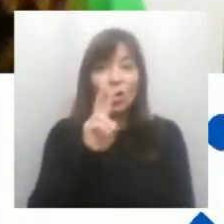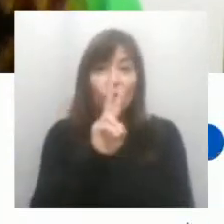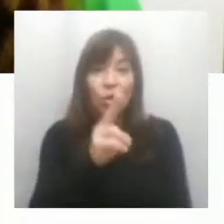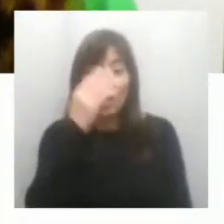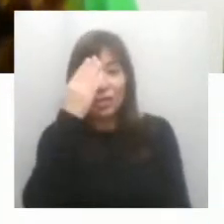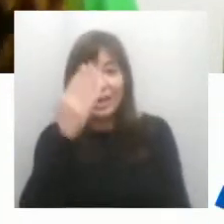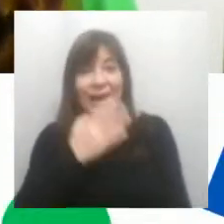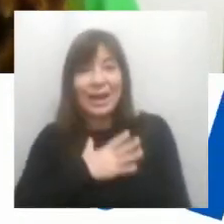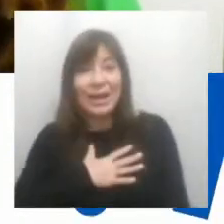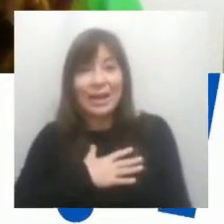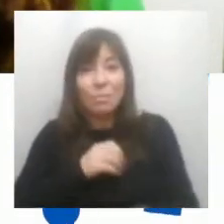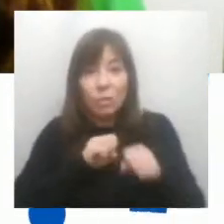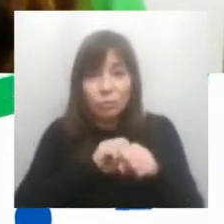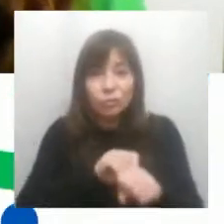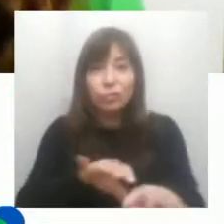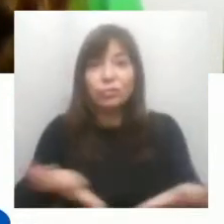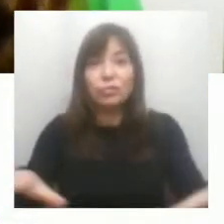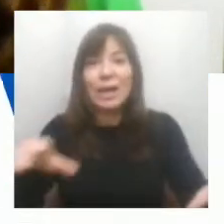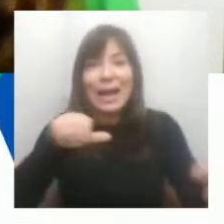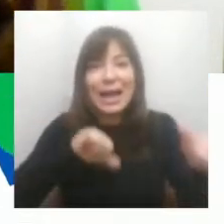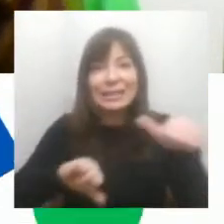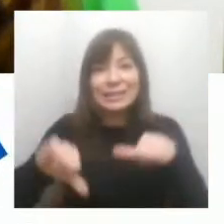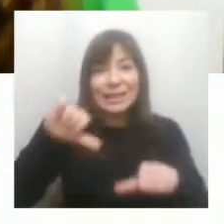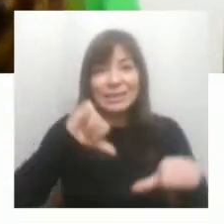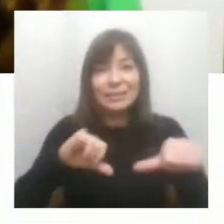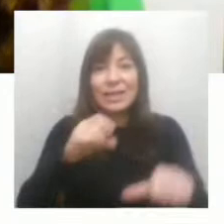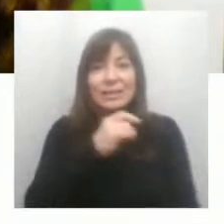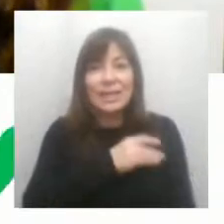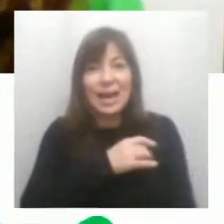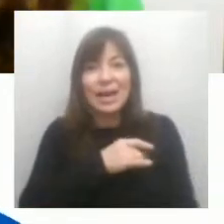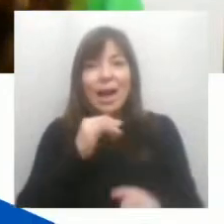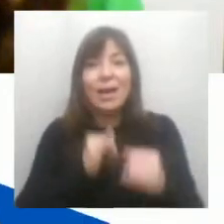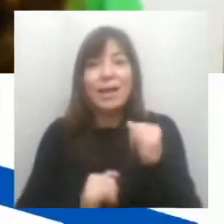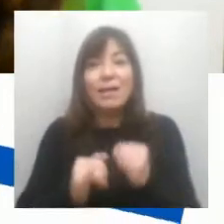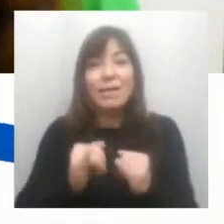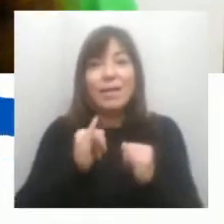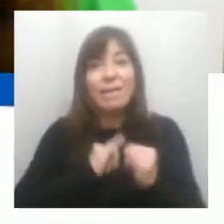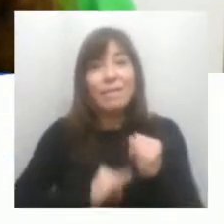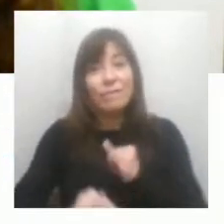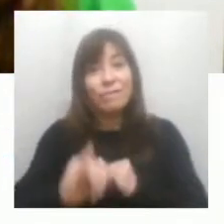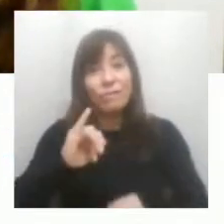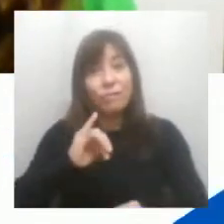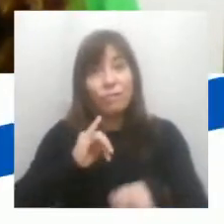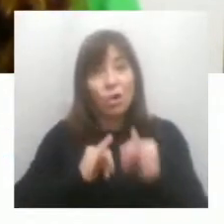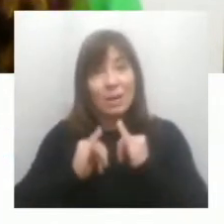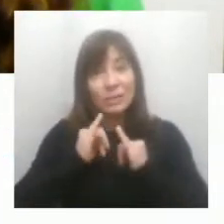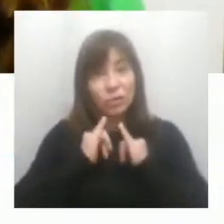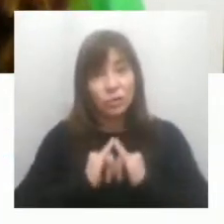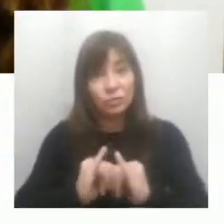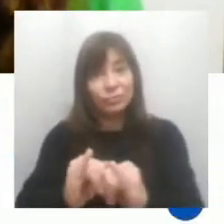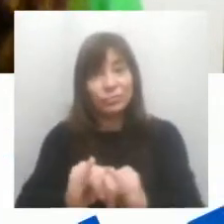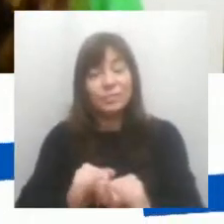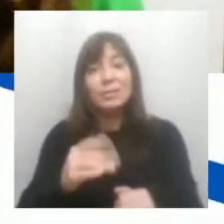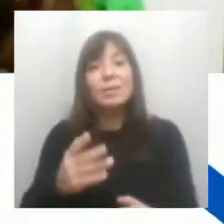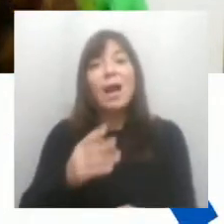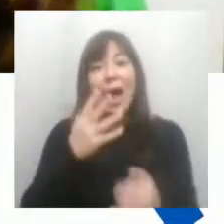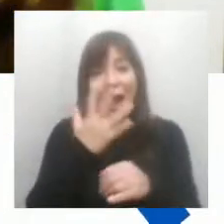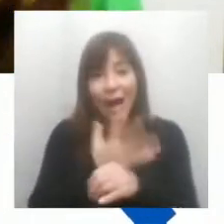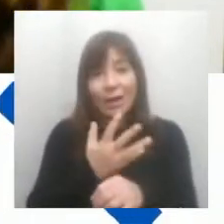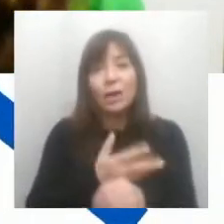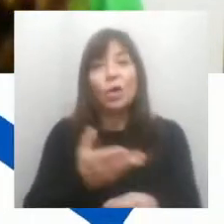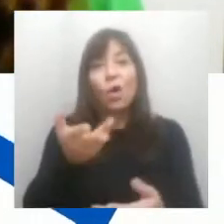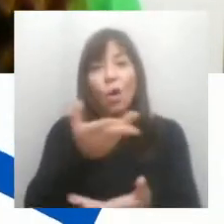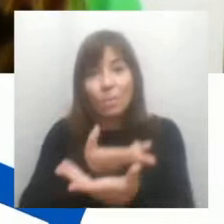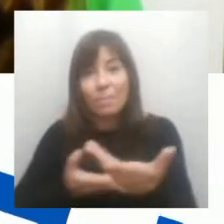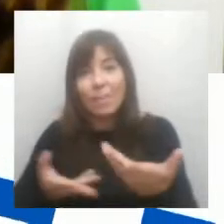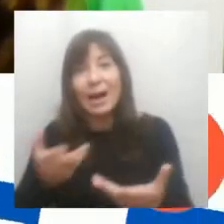queremos viralizar la ciencia chilena. Toda la información va a estar en nuestras redes sociales, así que por favor compartan esto con sus cercanos a